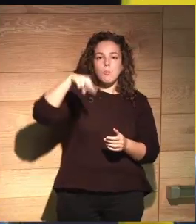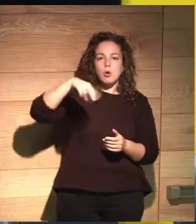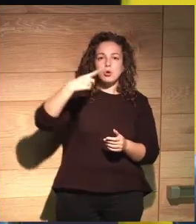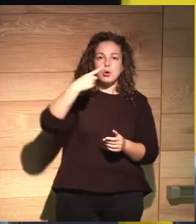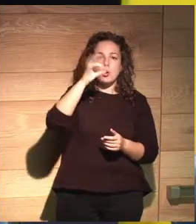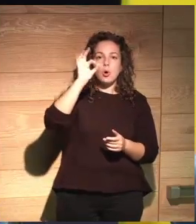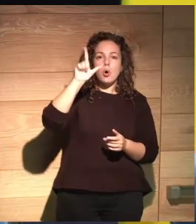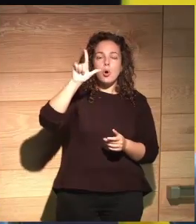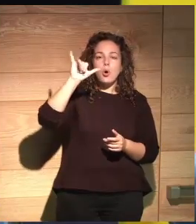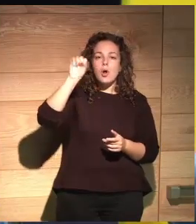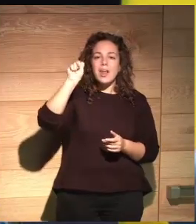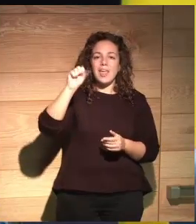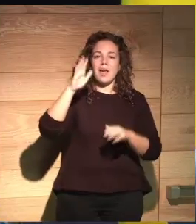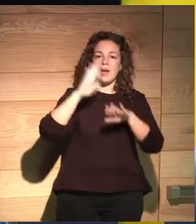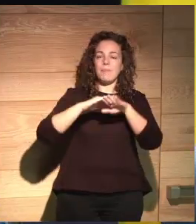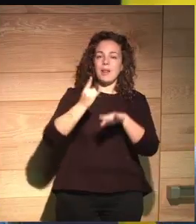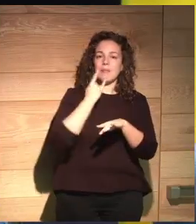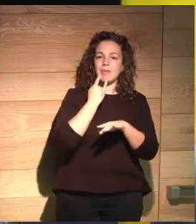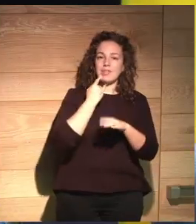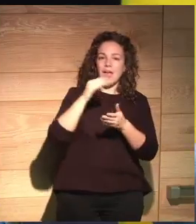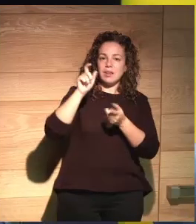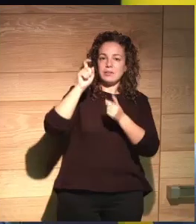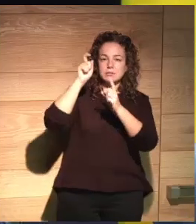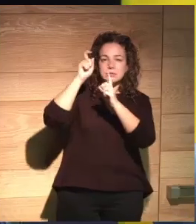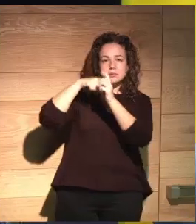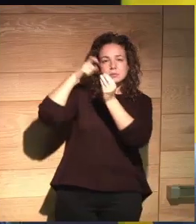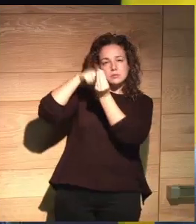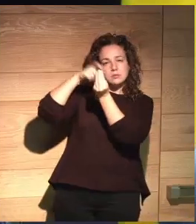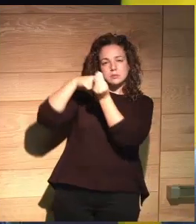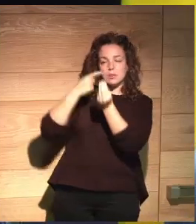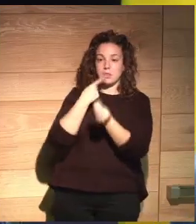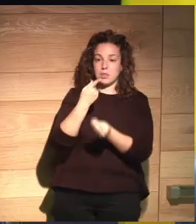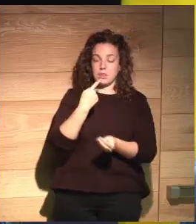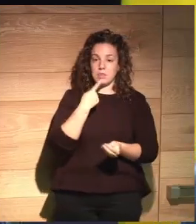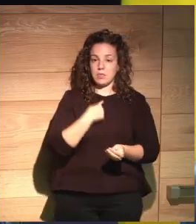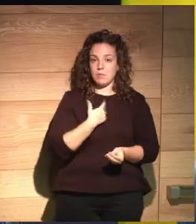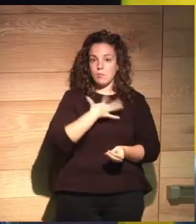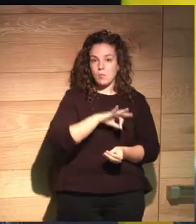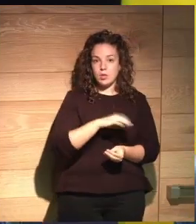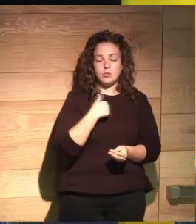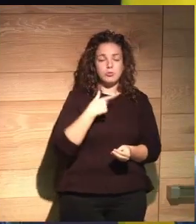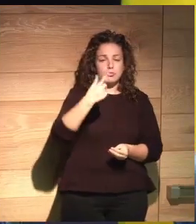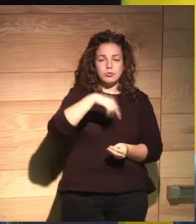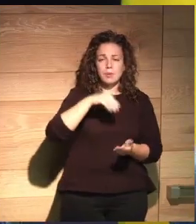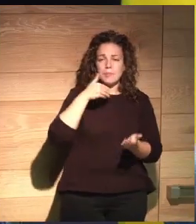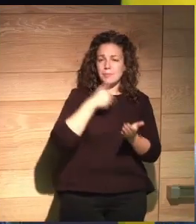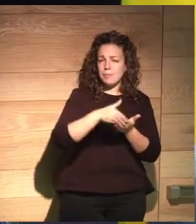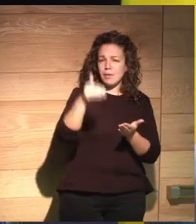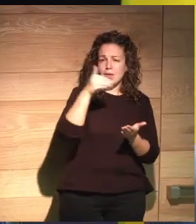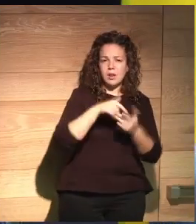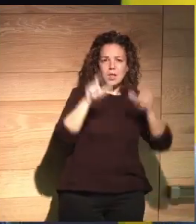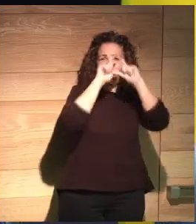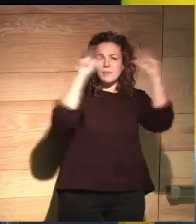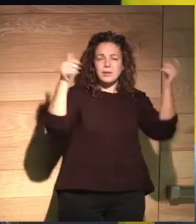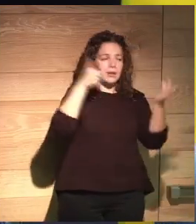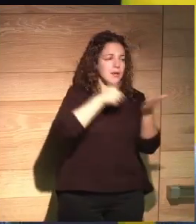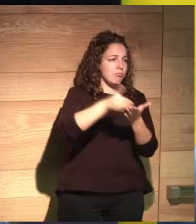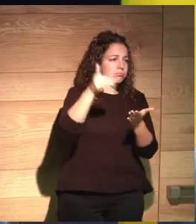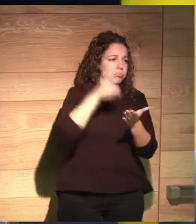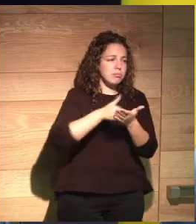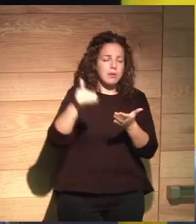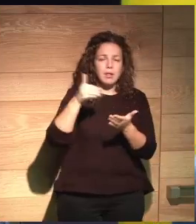algún metal o lo que fuere eso te lo pueden dar no siendo entonces son son realmente miles y miles de empresas que están